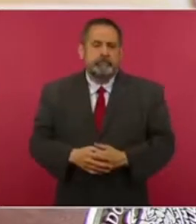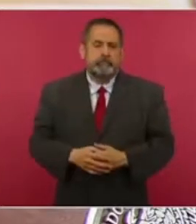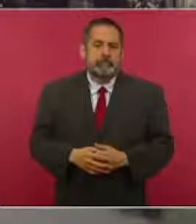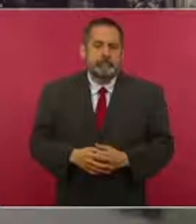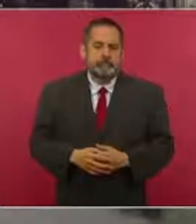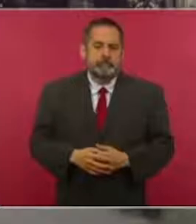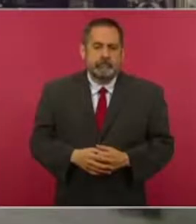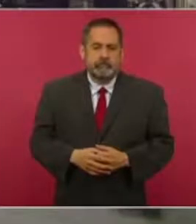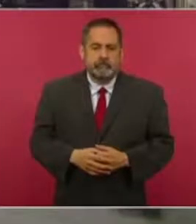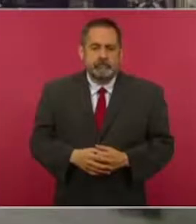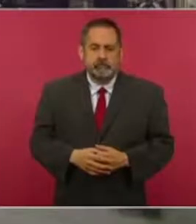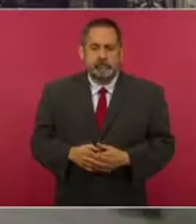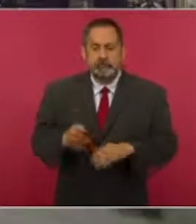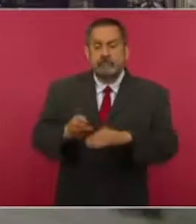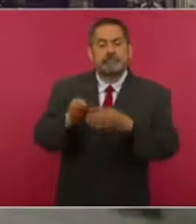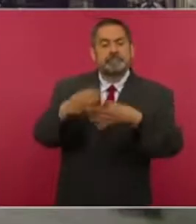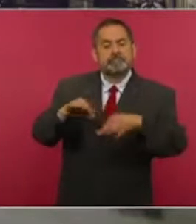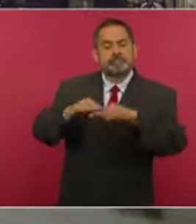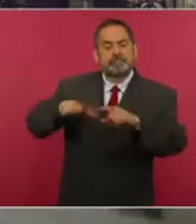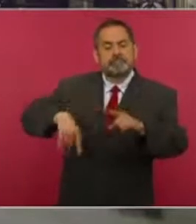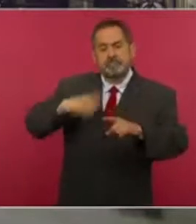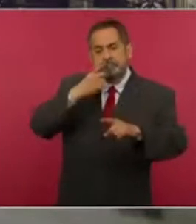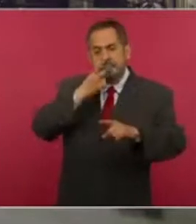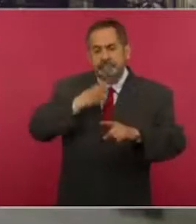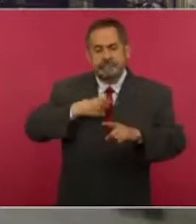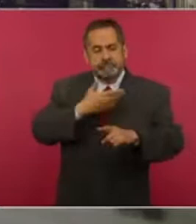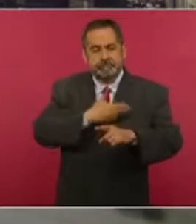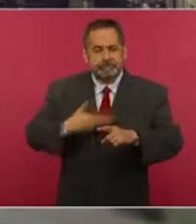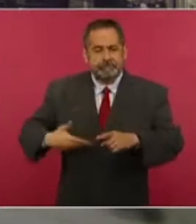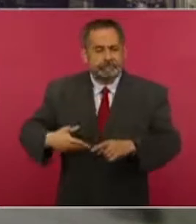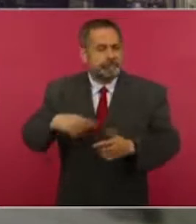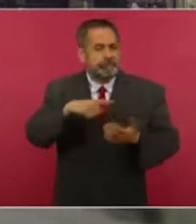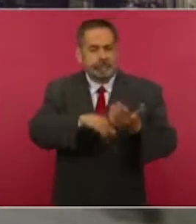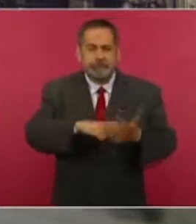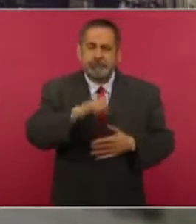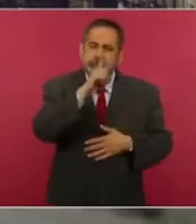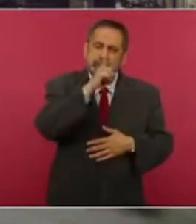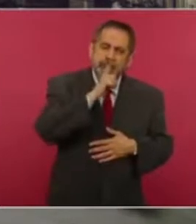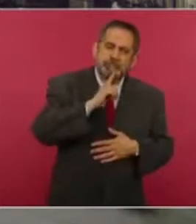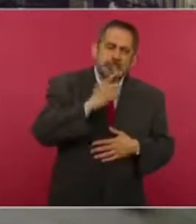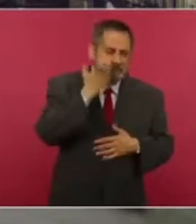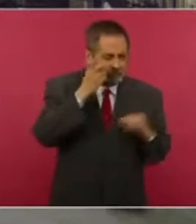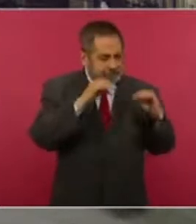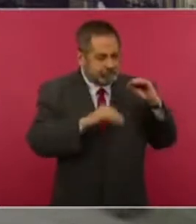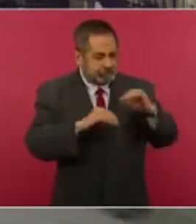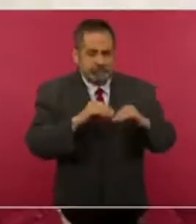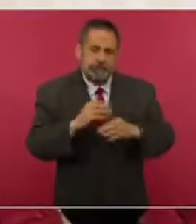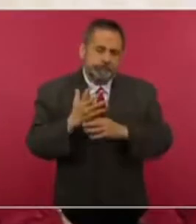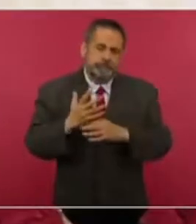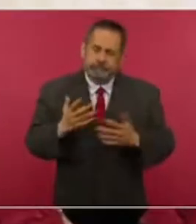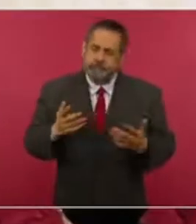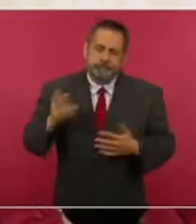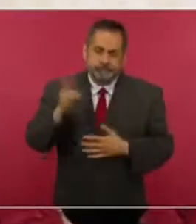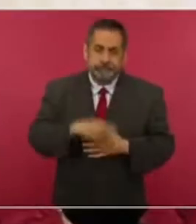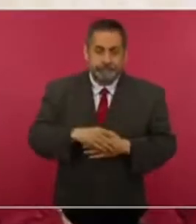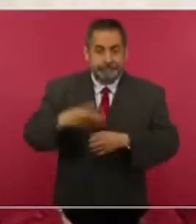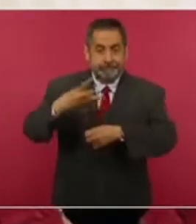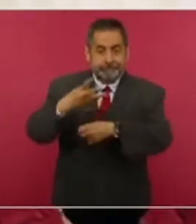Muy importante esto que menciona, presidente, de que hubo una mentira, una maquinación, porque eso también lo demuestra el tercer informe de